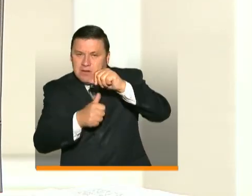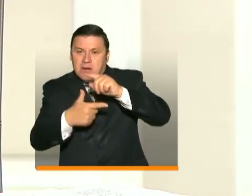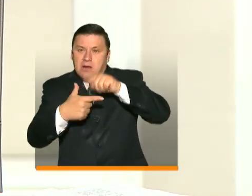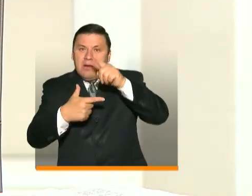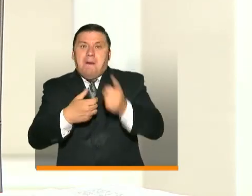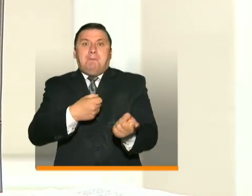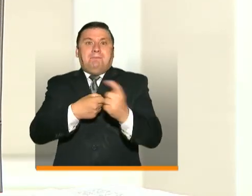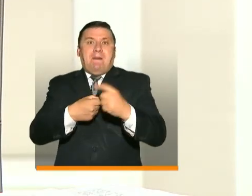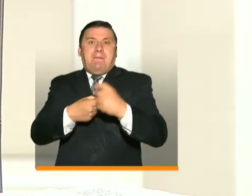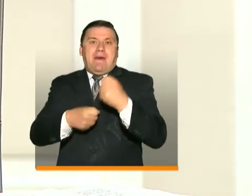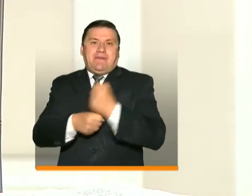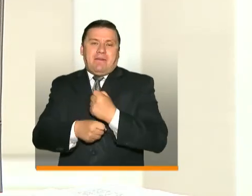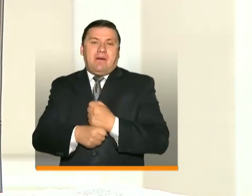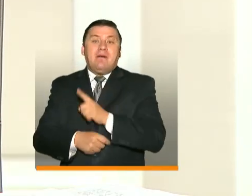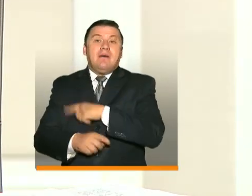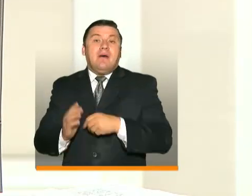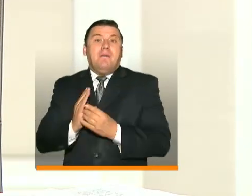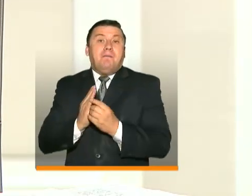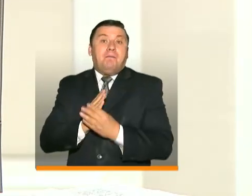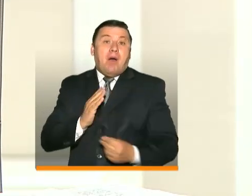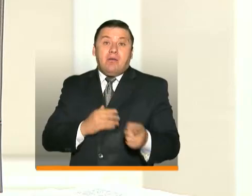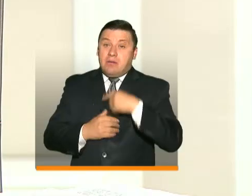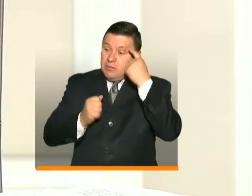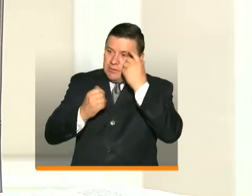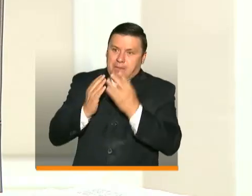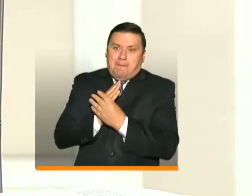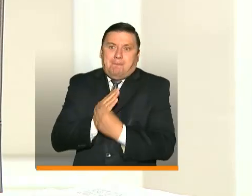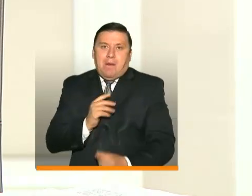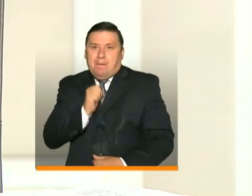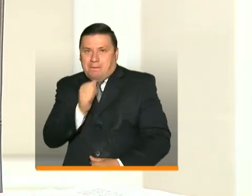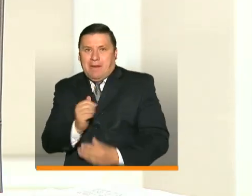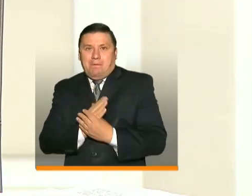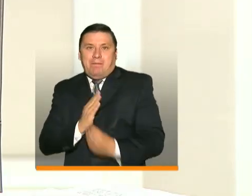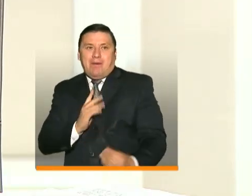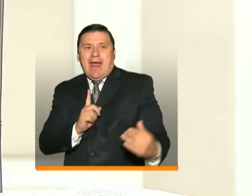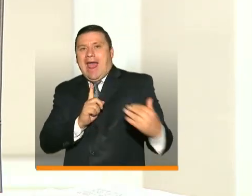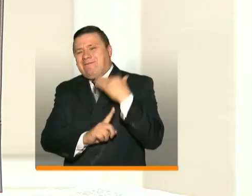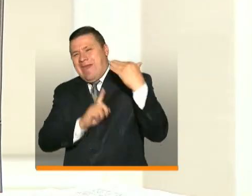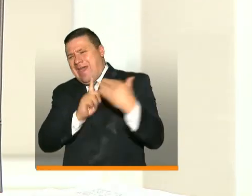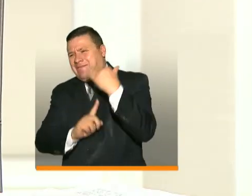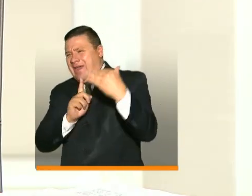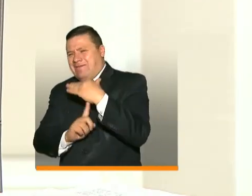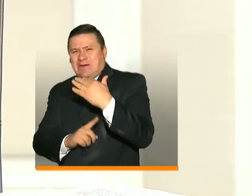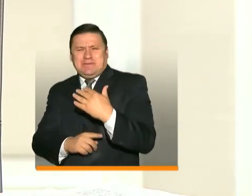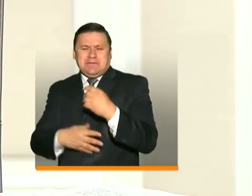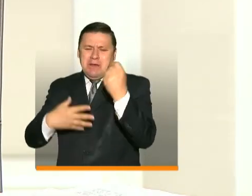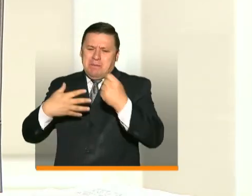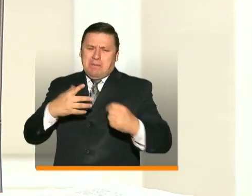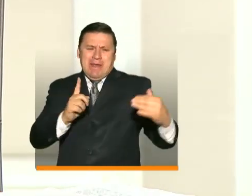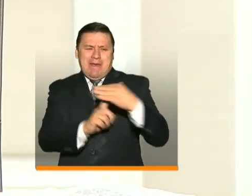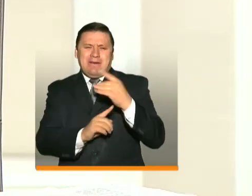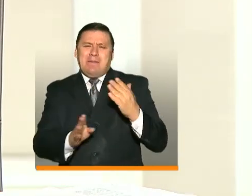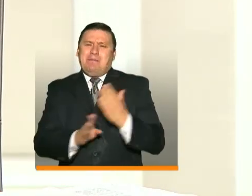de la clase media colombiana, que nos preocupa mucho cómo ha quedado golpeada también las clases medias con este problema del COVID y